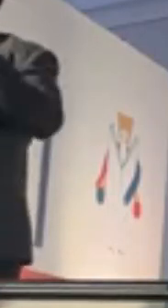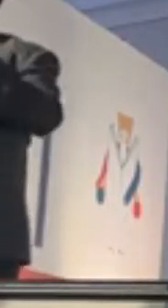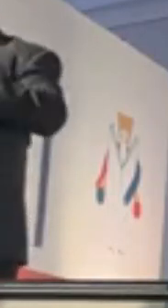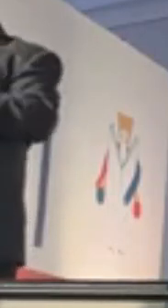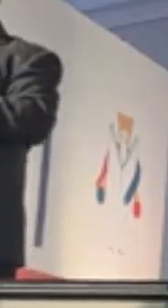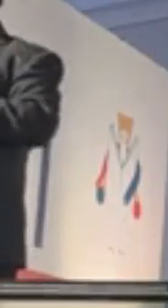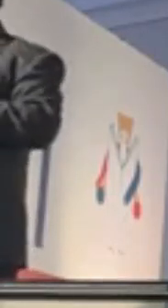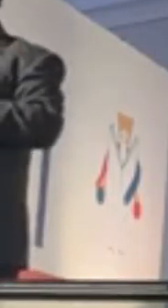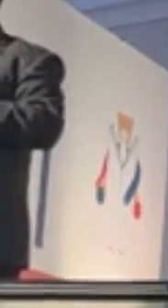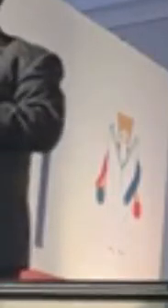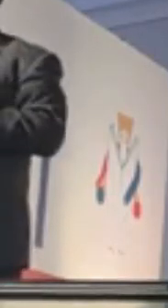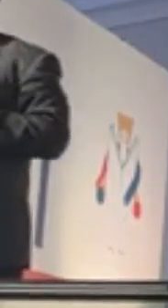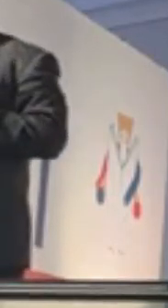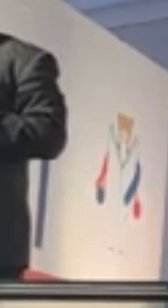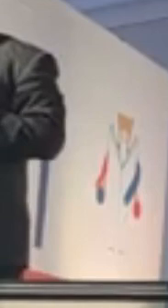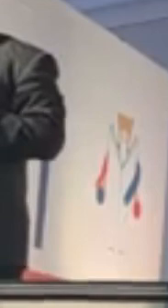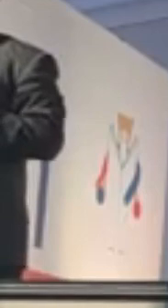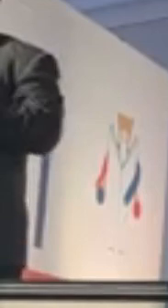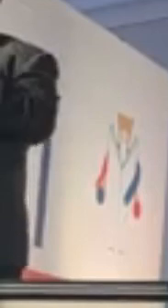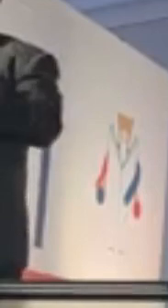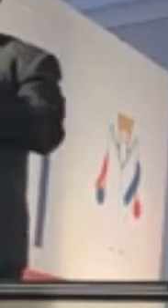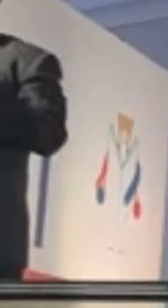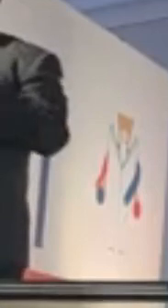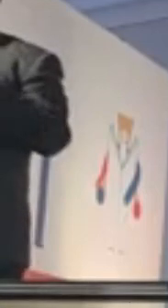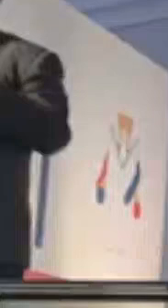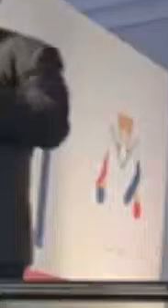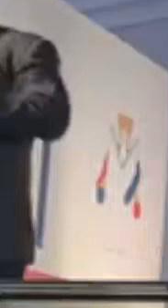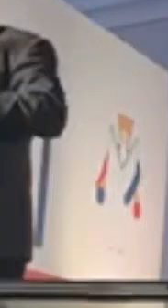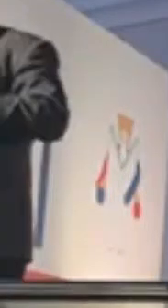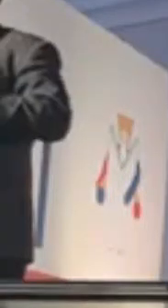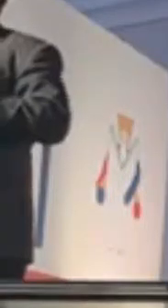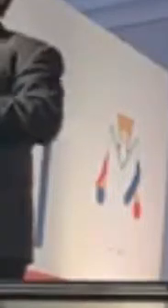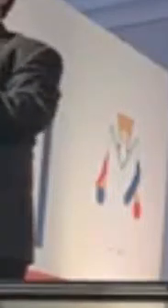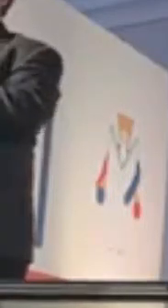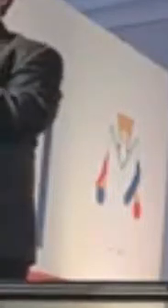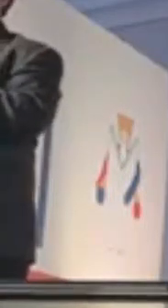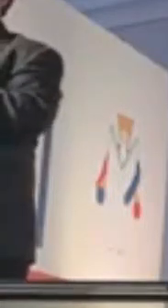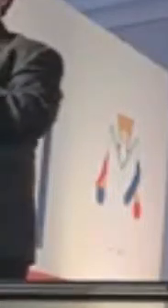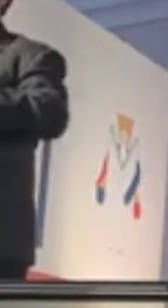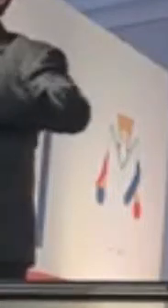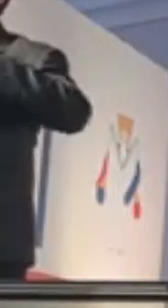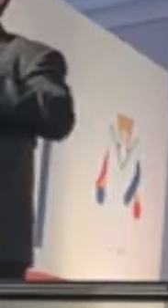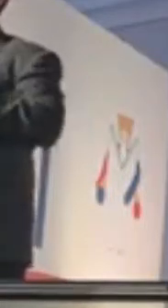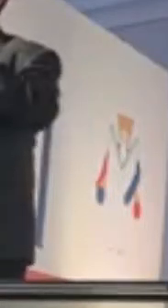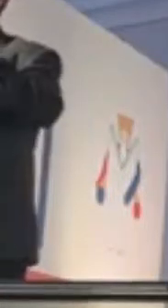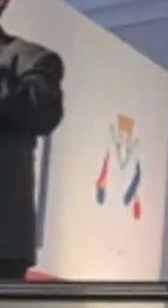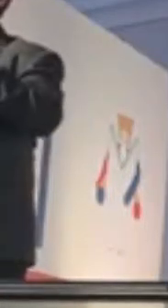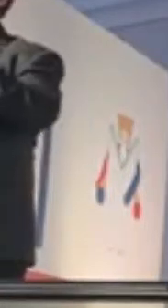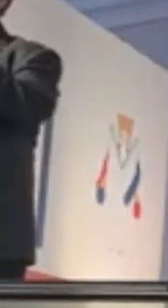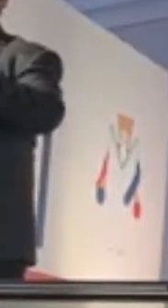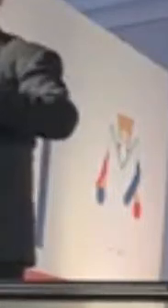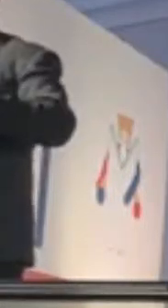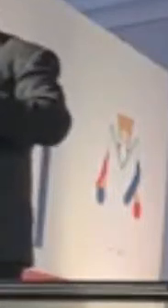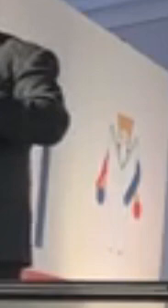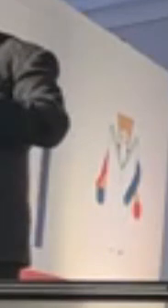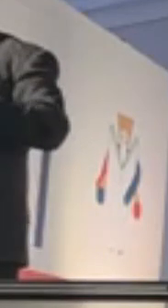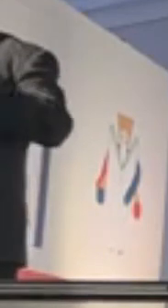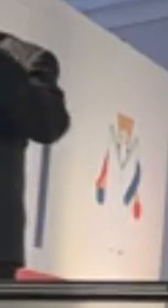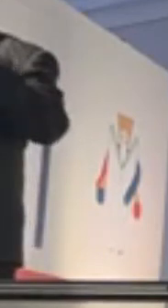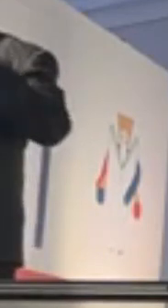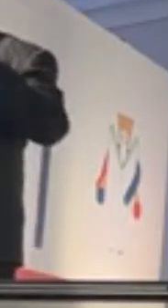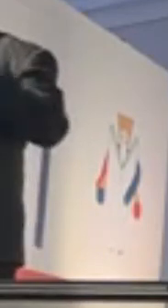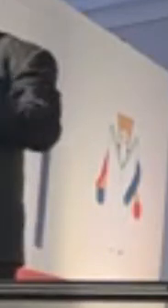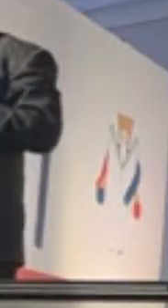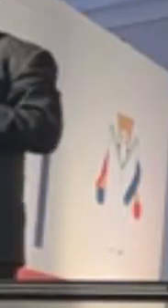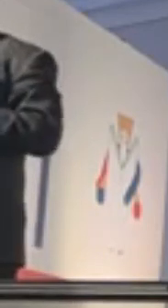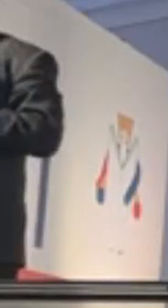estamos haciendo una revolución y hay gente que no se da cuenta que esto es una revolución, sin violencia, que es algo extraordinario. Al fragor